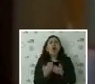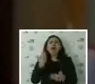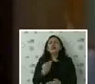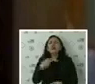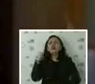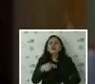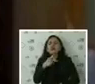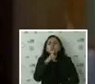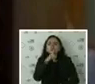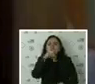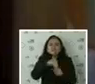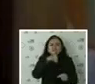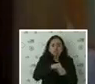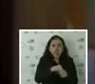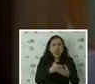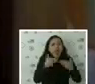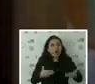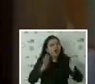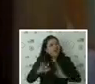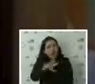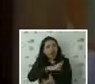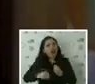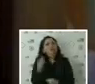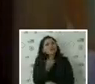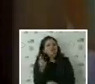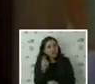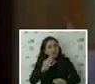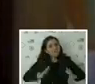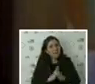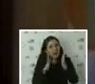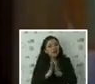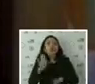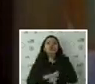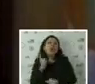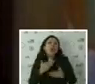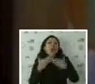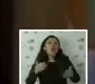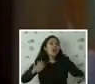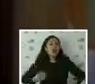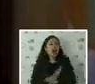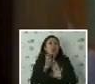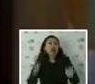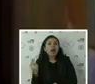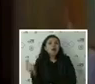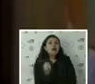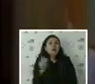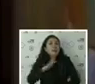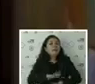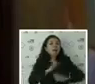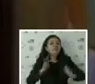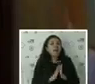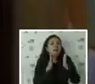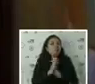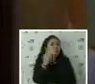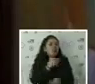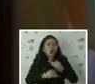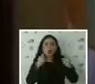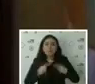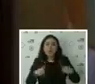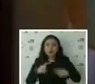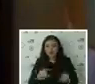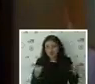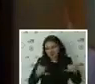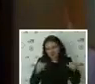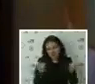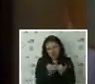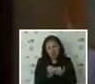a convertirnos en sujetos activos, ¿sí? Debido a que esta nueva dinámica nos ha demandado pues la participación activa de los